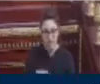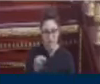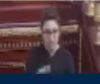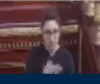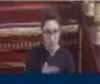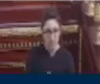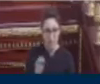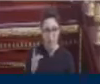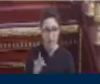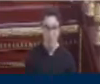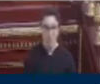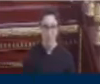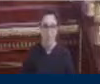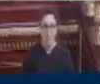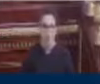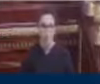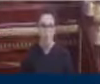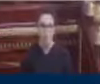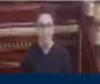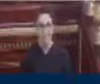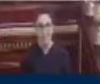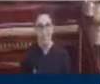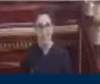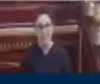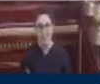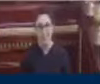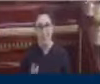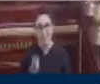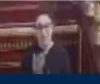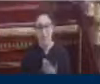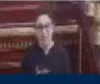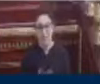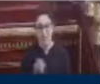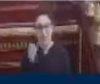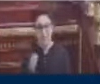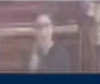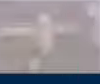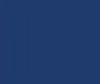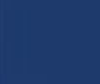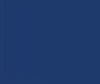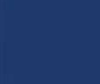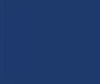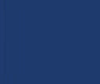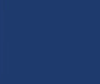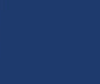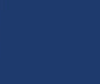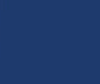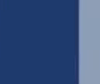contra, 0 abstención. En consecuencia, se desecha la proposición.